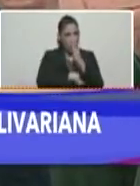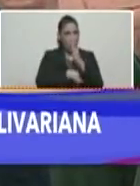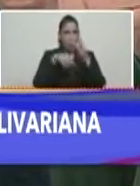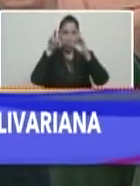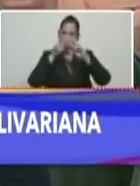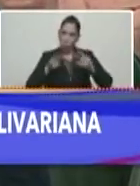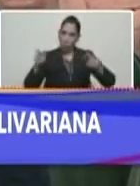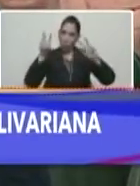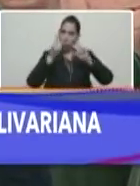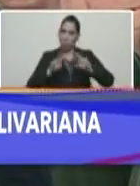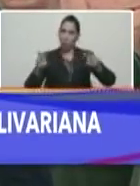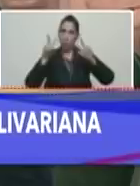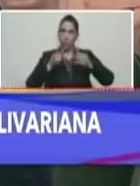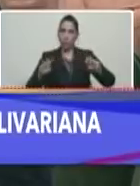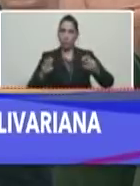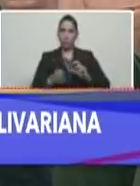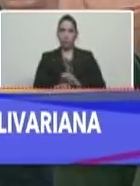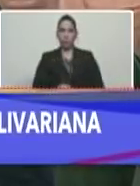para